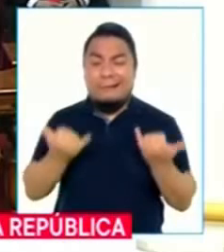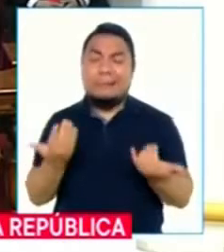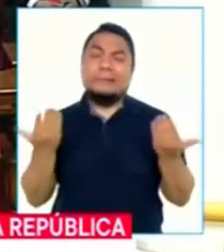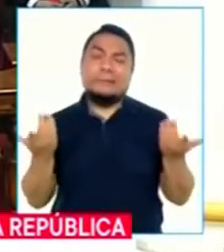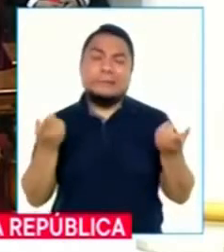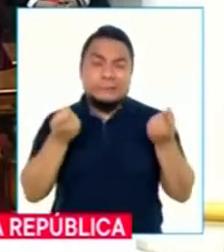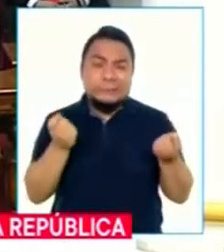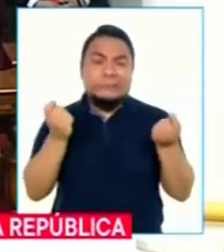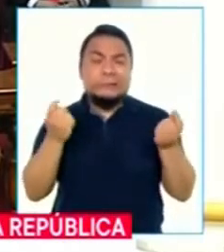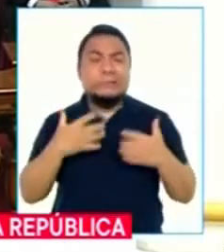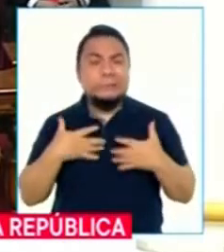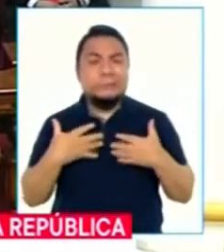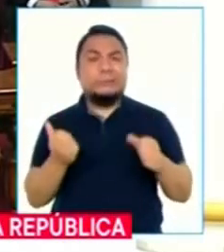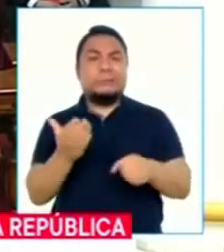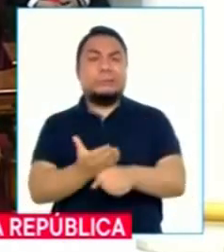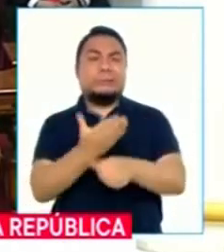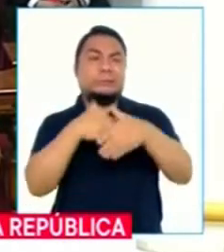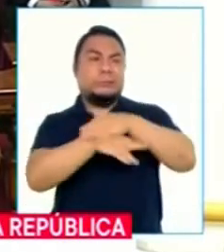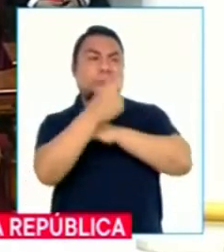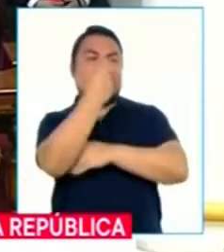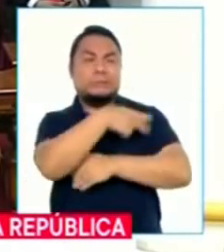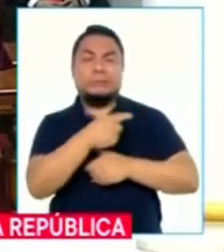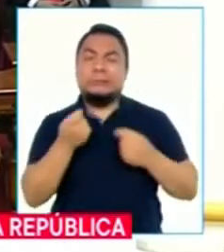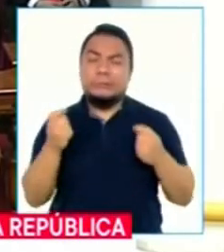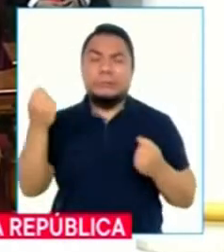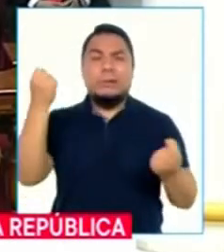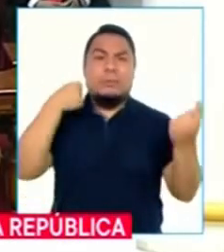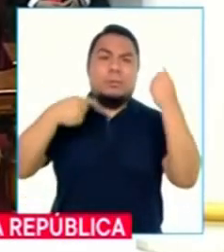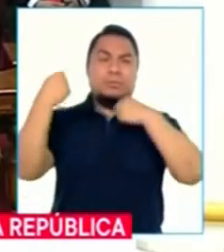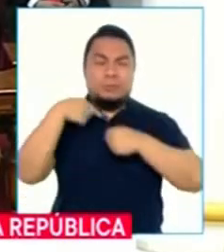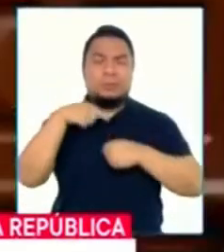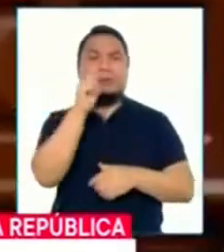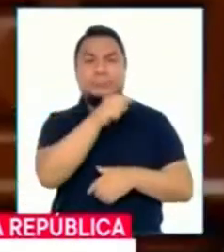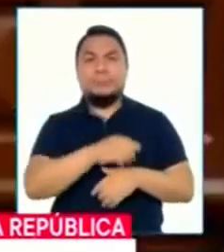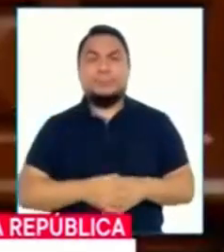momento tratando de recuperarse de las graves heridas que recibió.